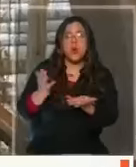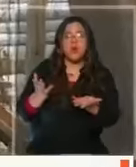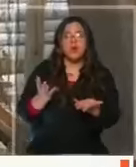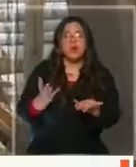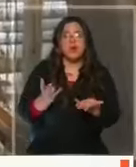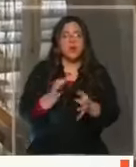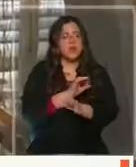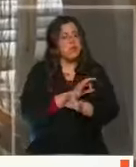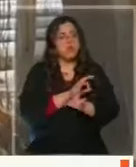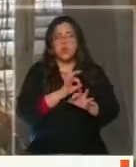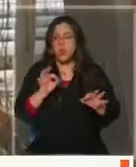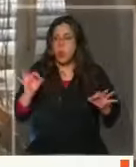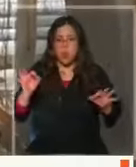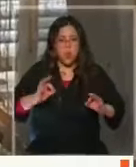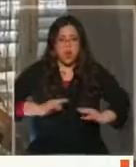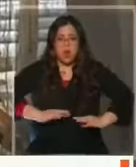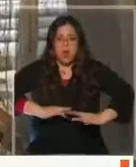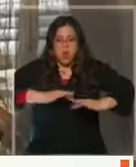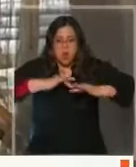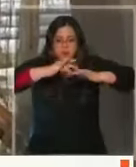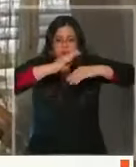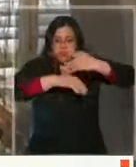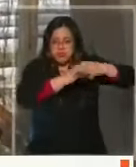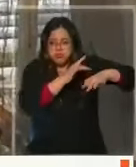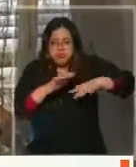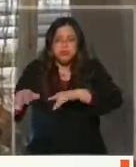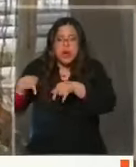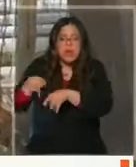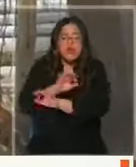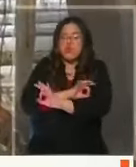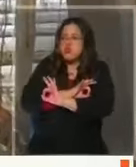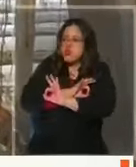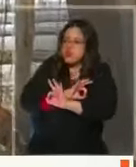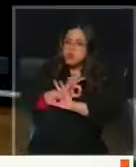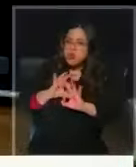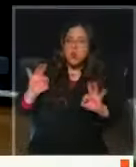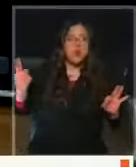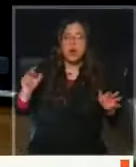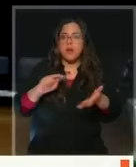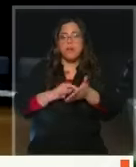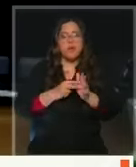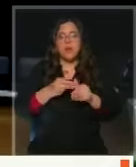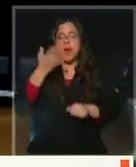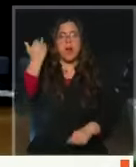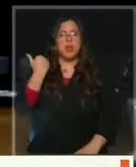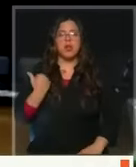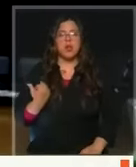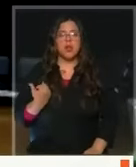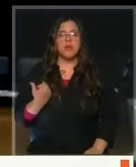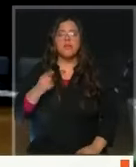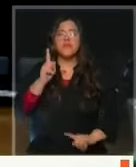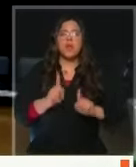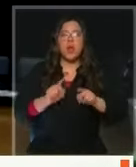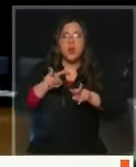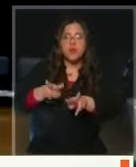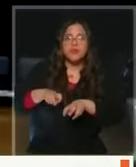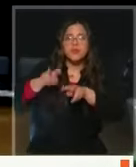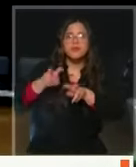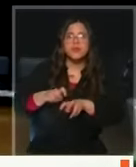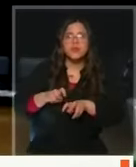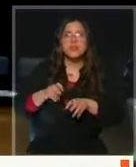había inundado. Yo de los años que llevo como agricultor no había tenido este tipo de problemas. Habían cultivos de